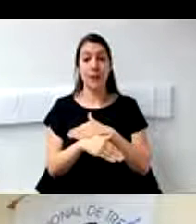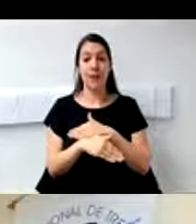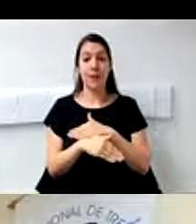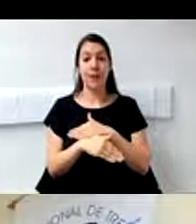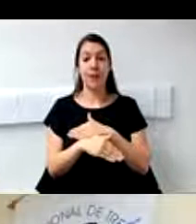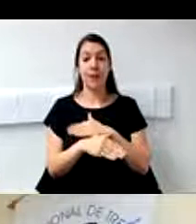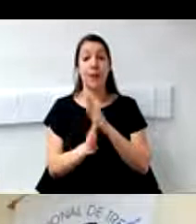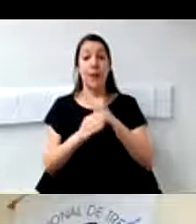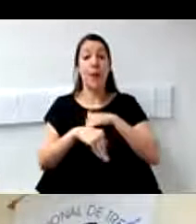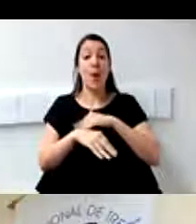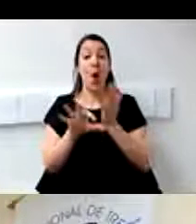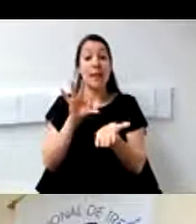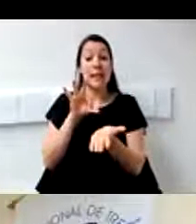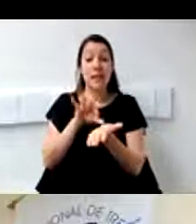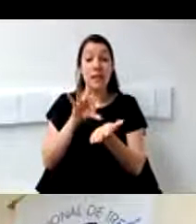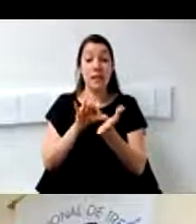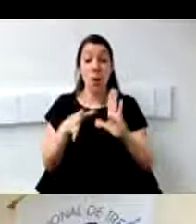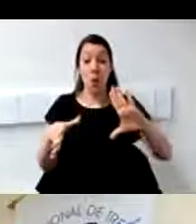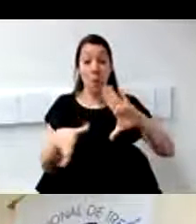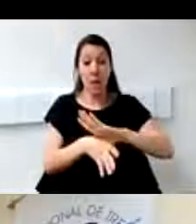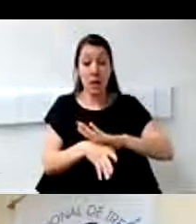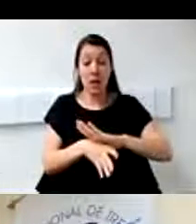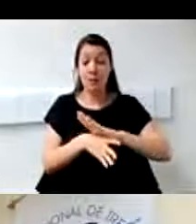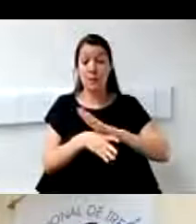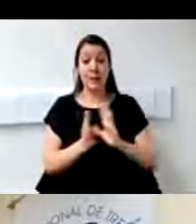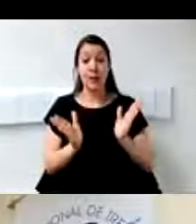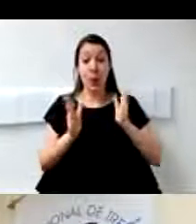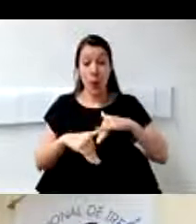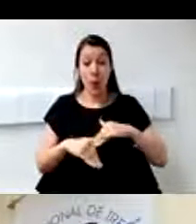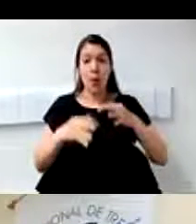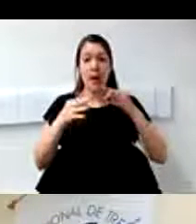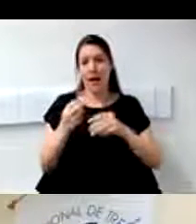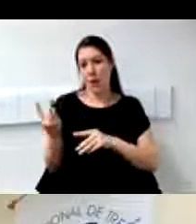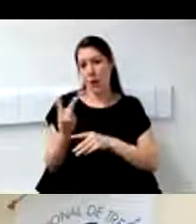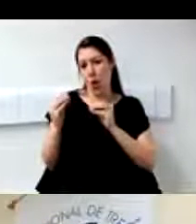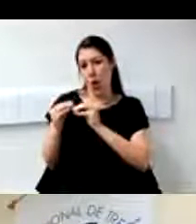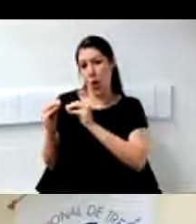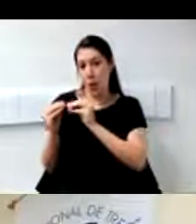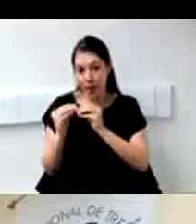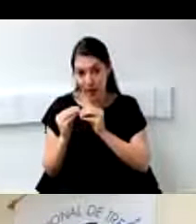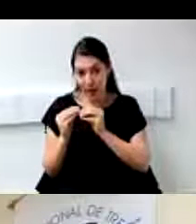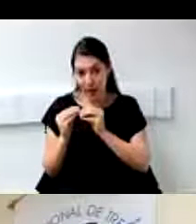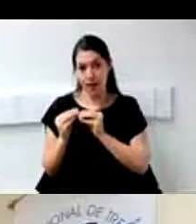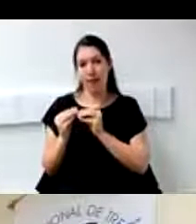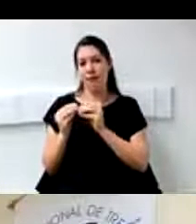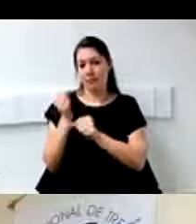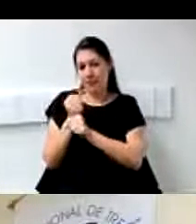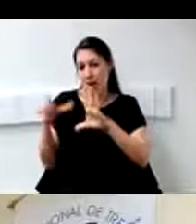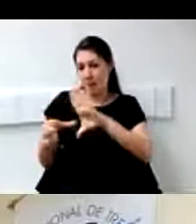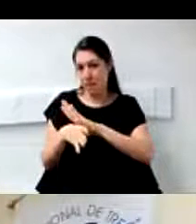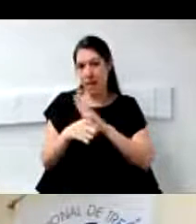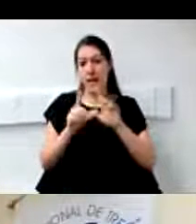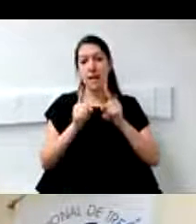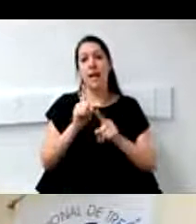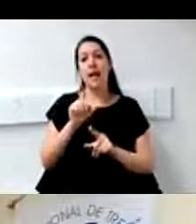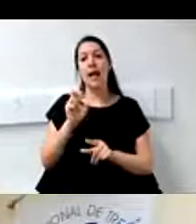tener los servicios del MIDES. Acá, bueno, las dos compañías del MIDES y Germán, que está por acá también, ya